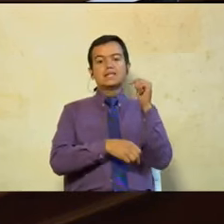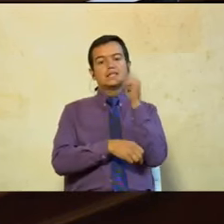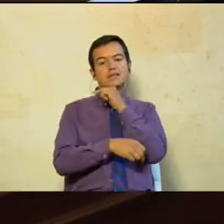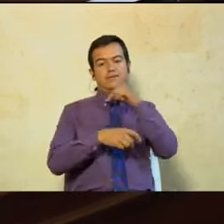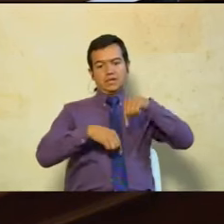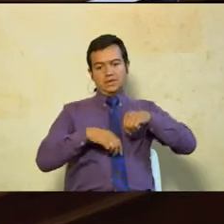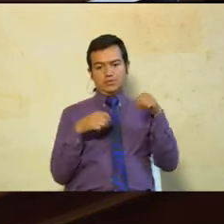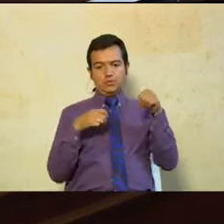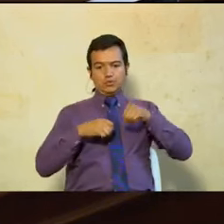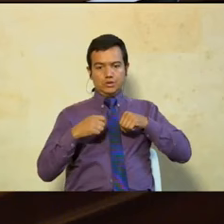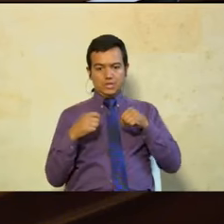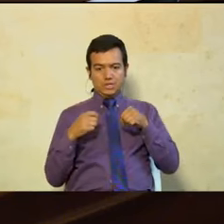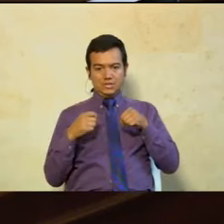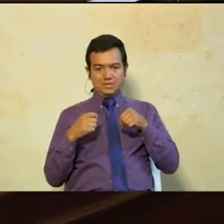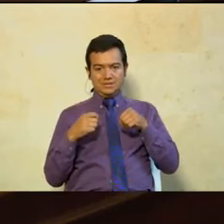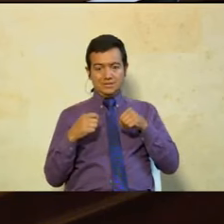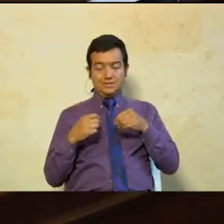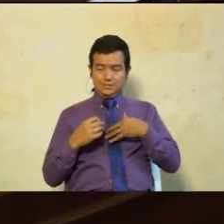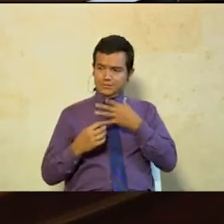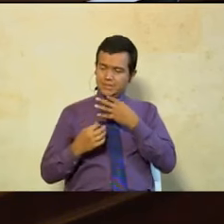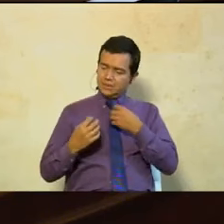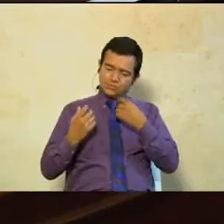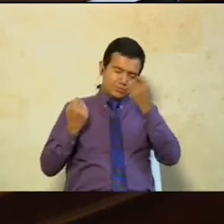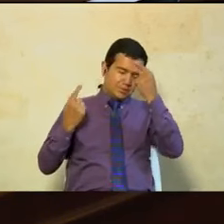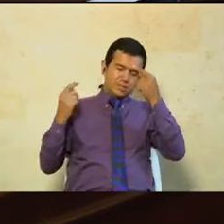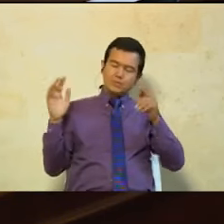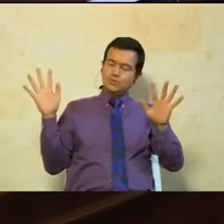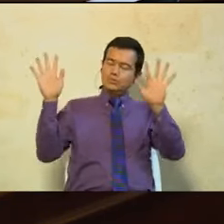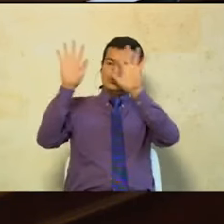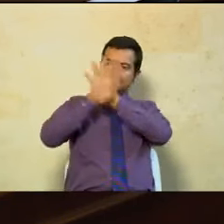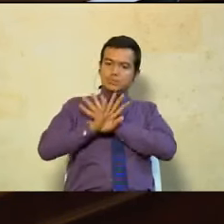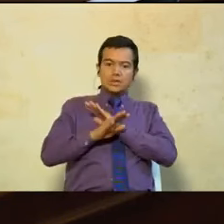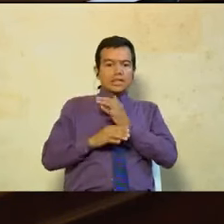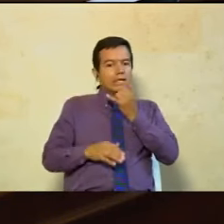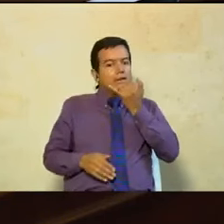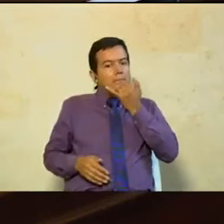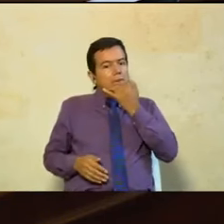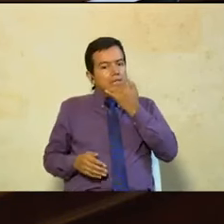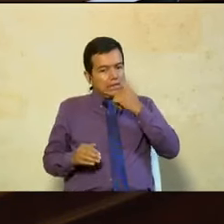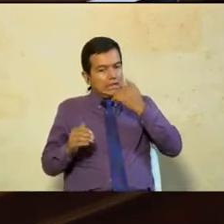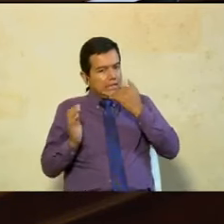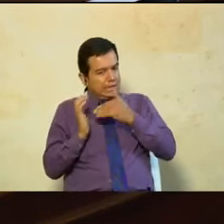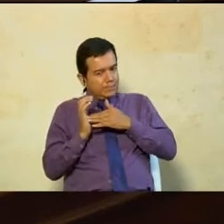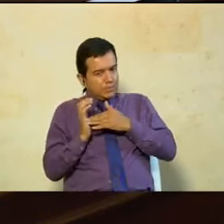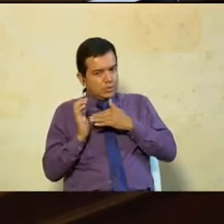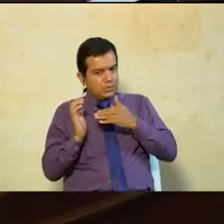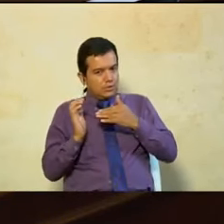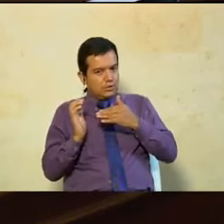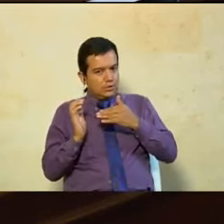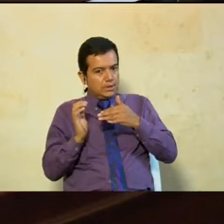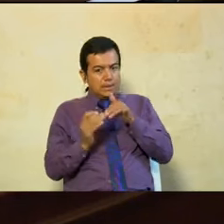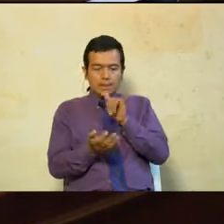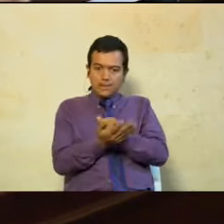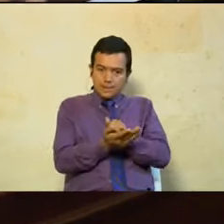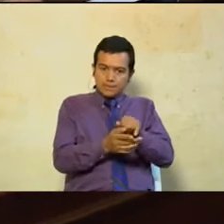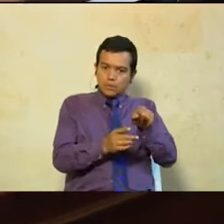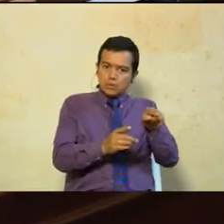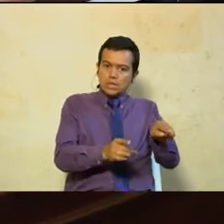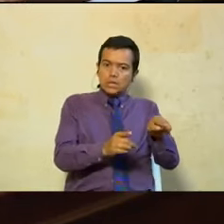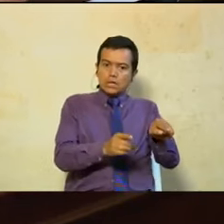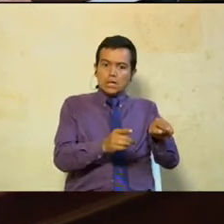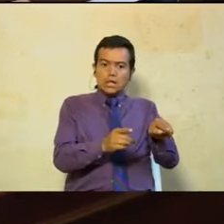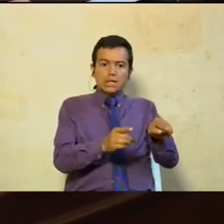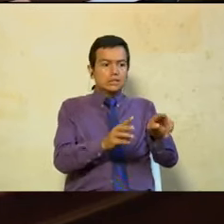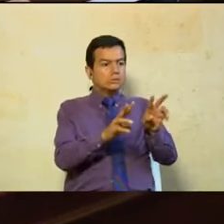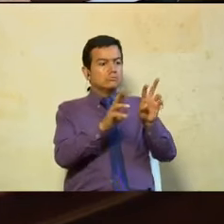y yo no me explico mi querido dror Romero Cómo el por ejemplo en esa materia nada se